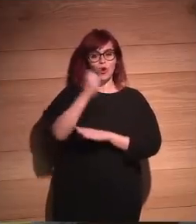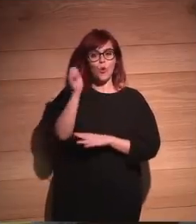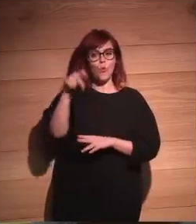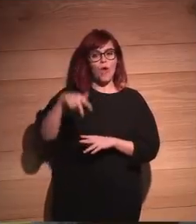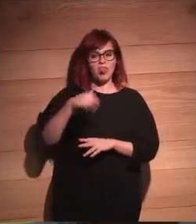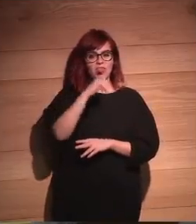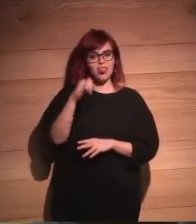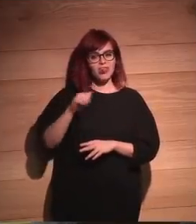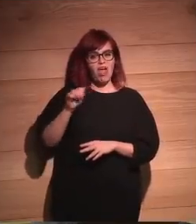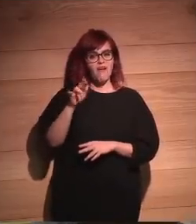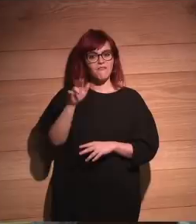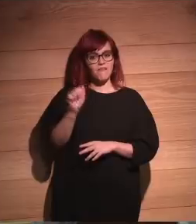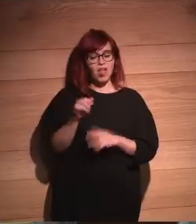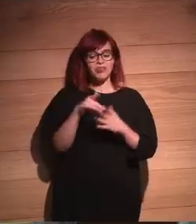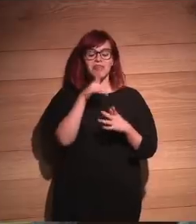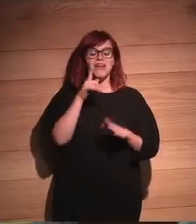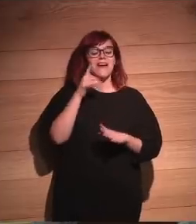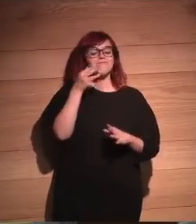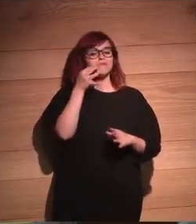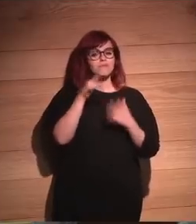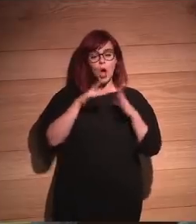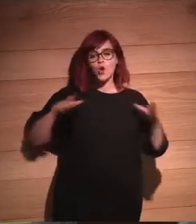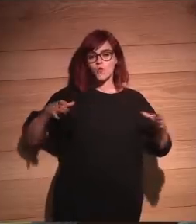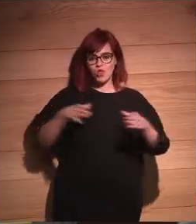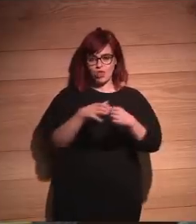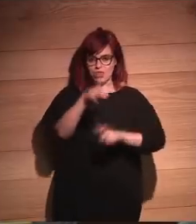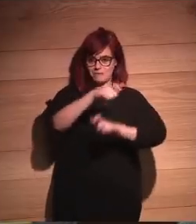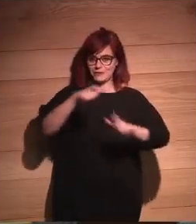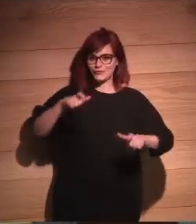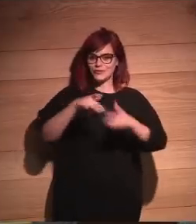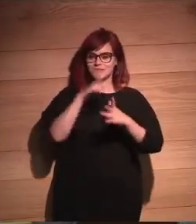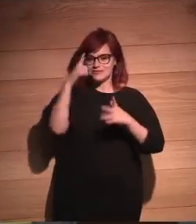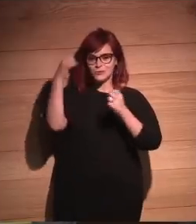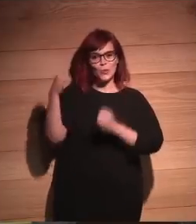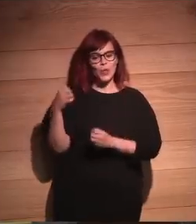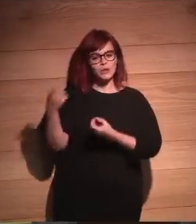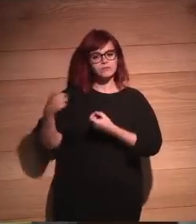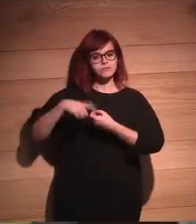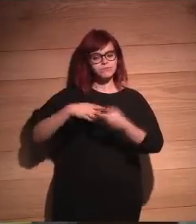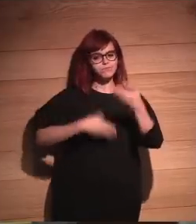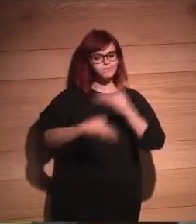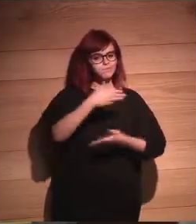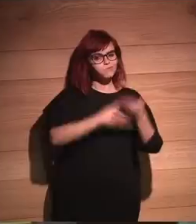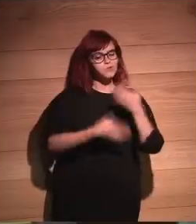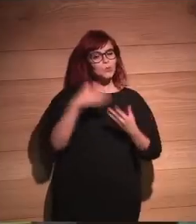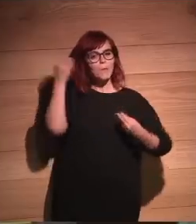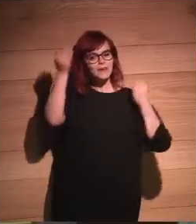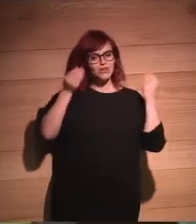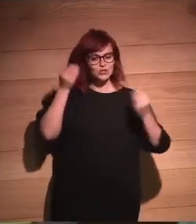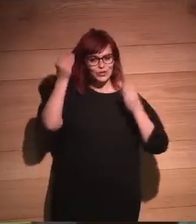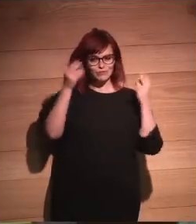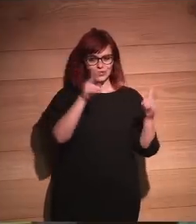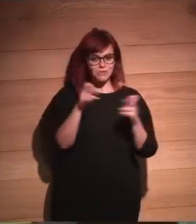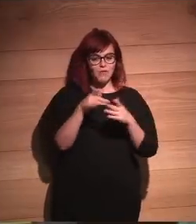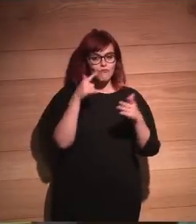Zafra, pues es una comunidad. Para nosotros es una comunidad de personas y de instituciones que reflexionamos